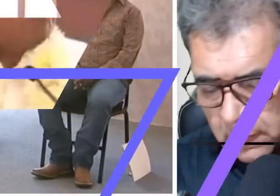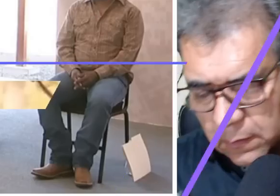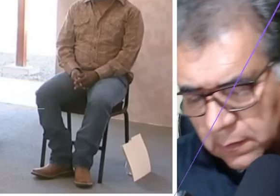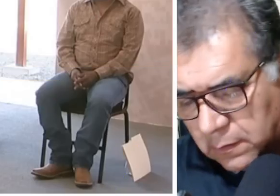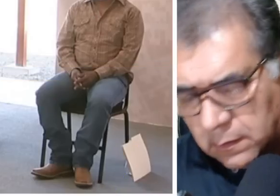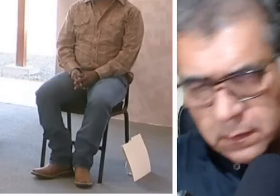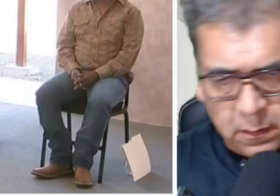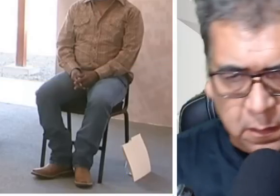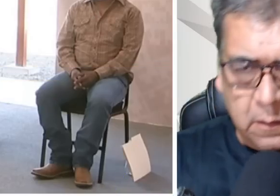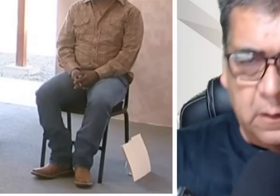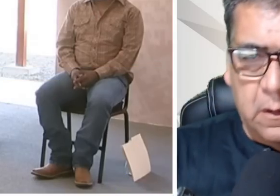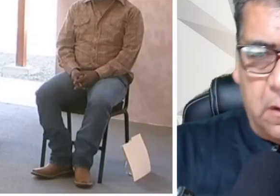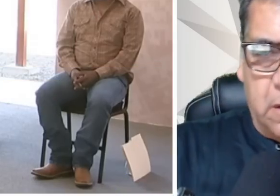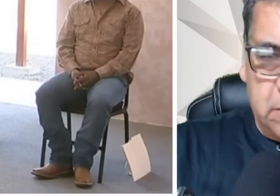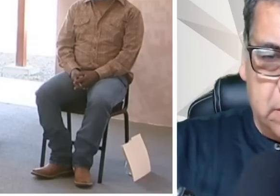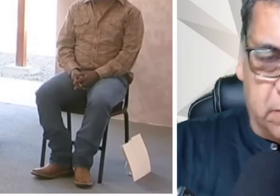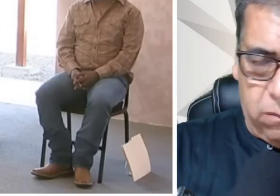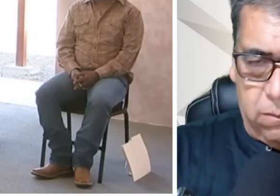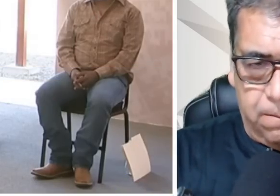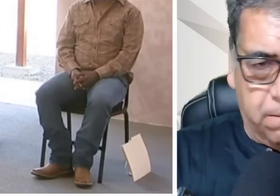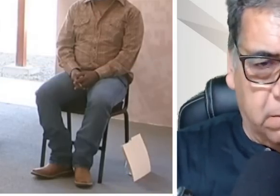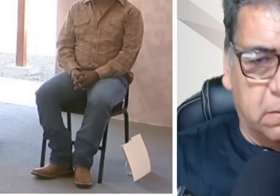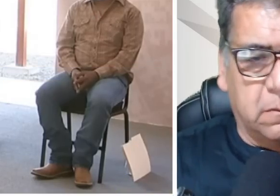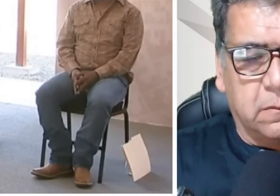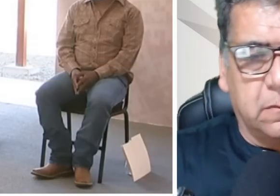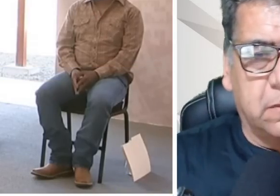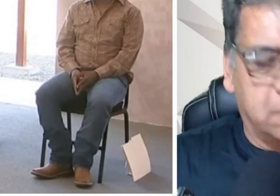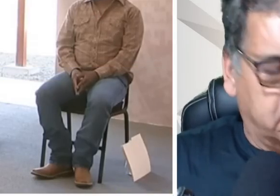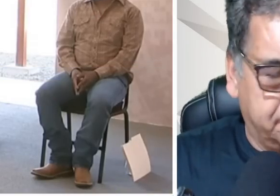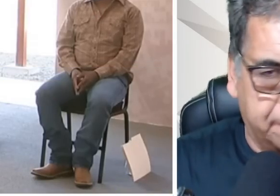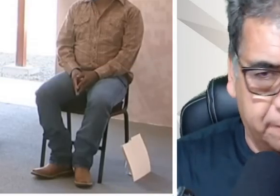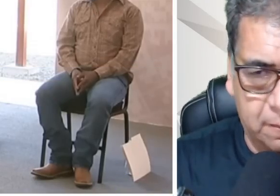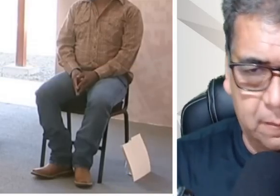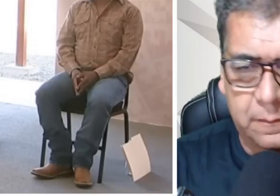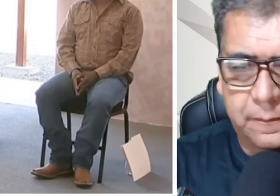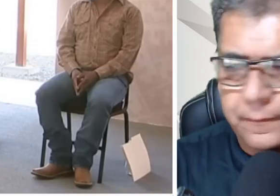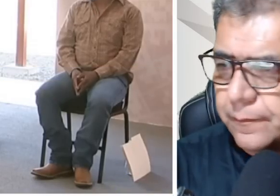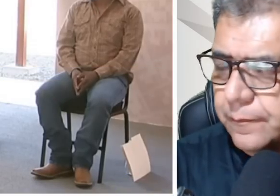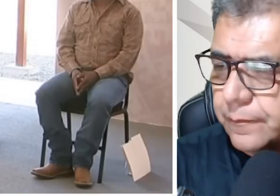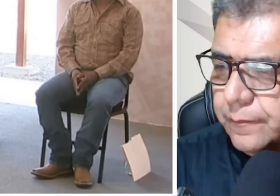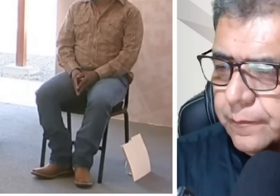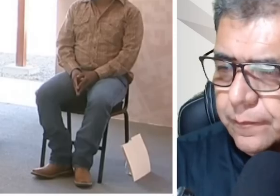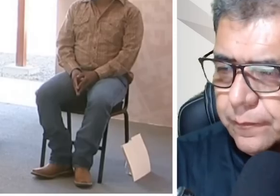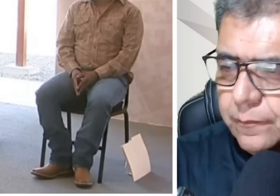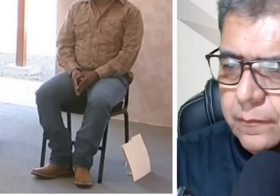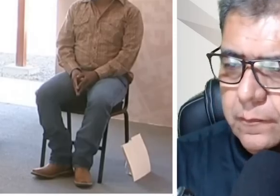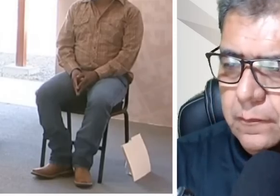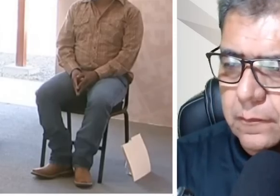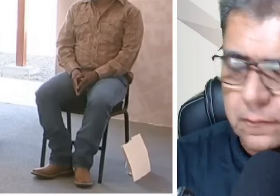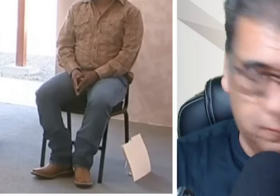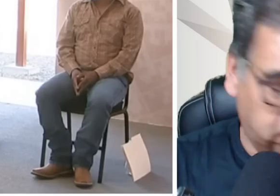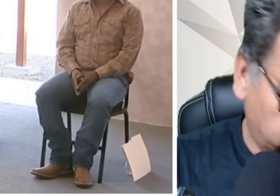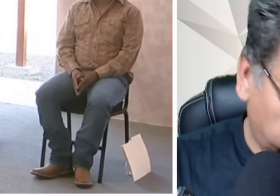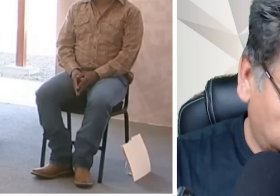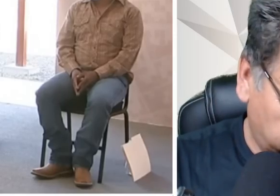El mensaje de bienvenida a cargo del gobernador constitucional del estado de Puebla, licenciado